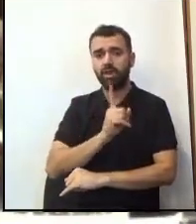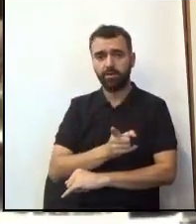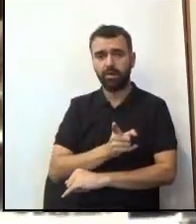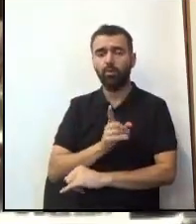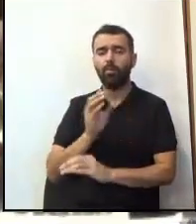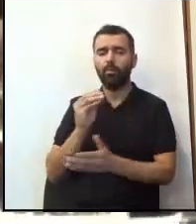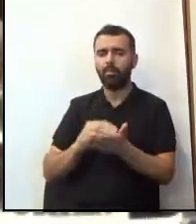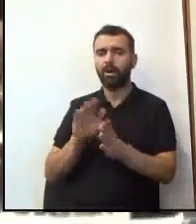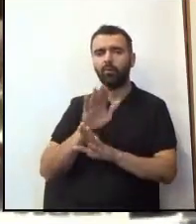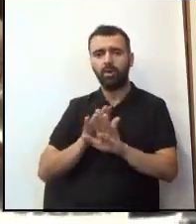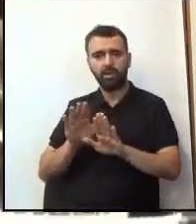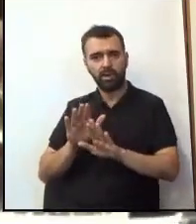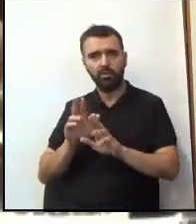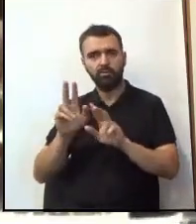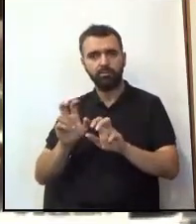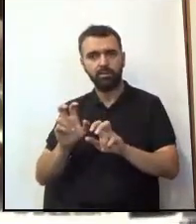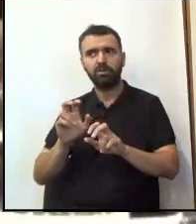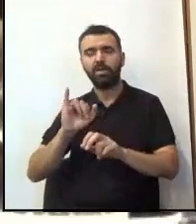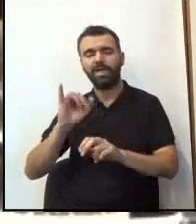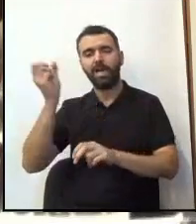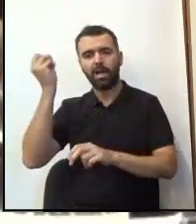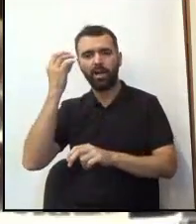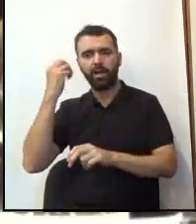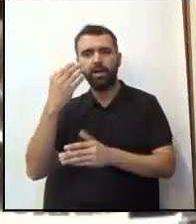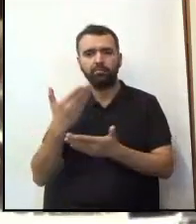mayor cuidado de esto y sacar aprendizaje.